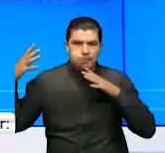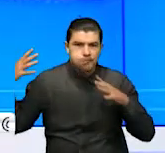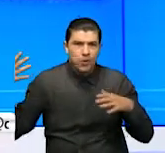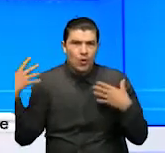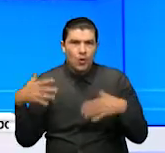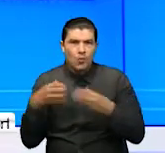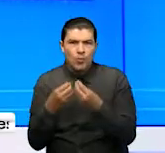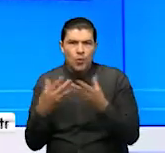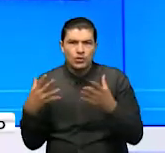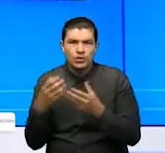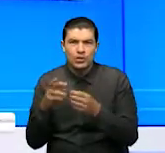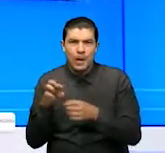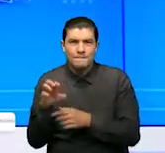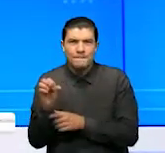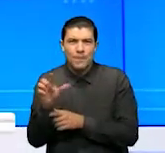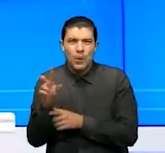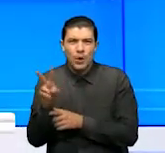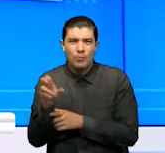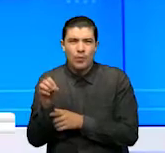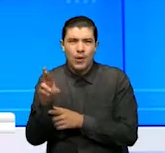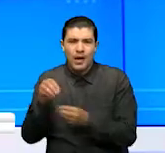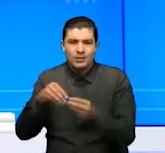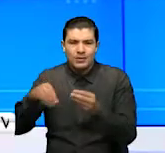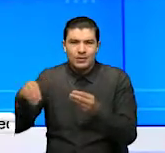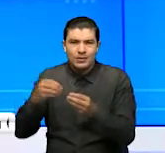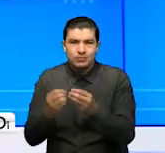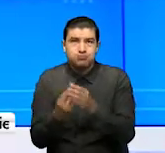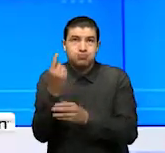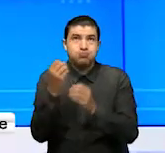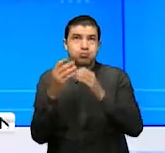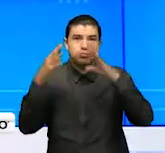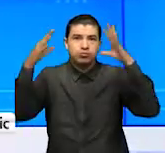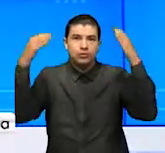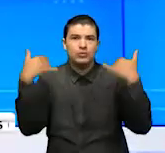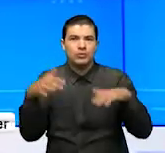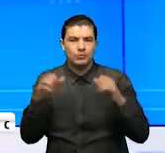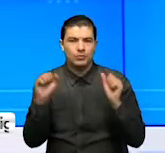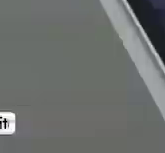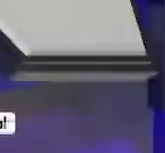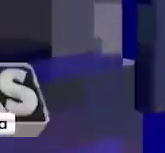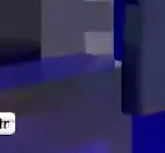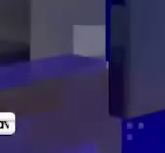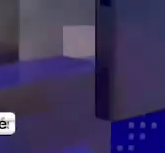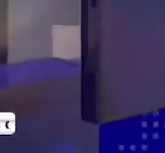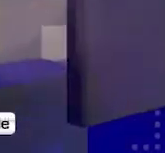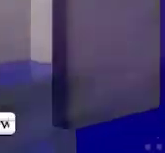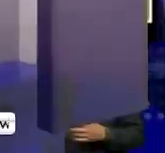cándida cantidades de pólvora en el castillo buenas tardes ya se han registrado e incautaciones